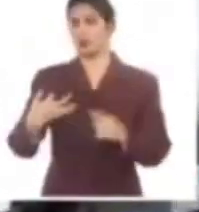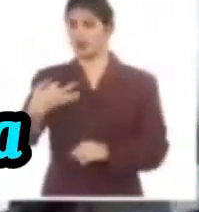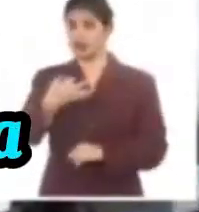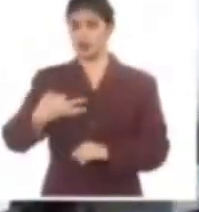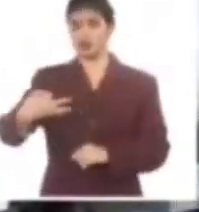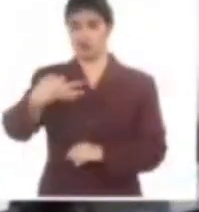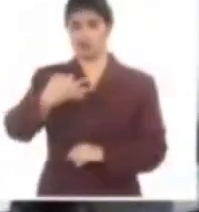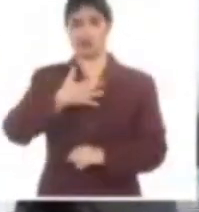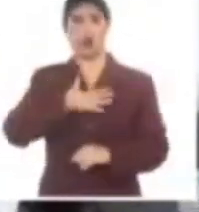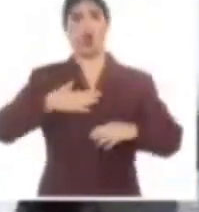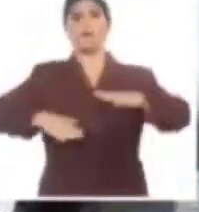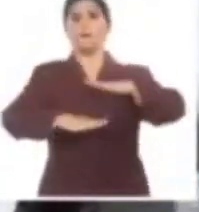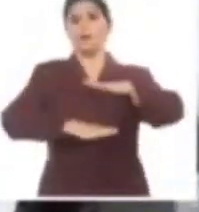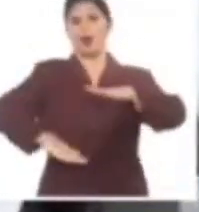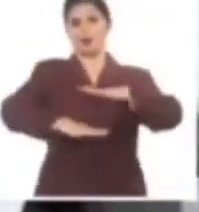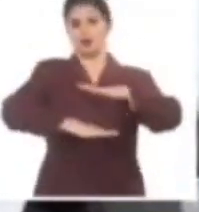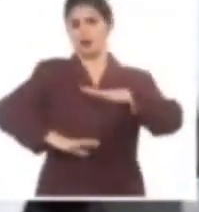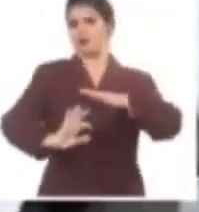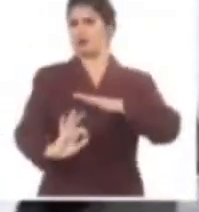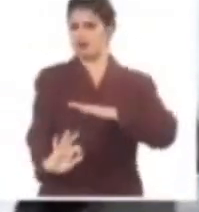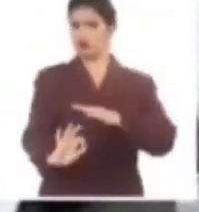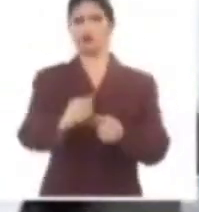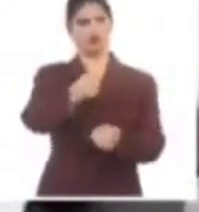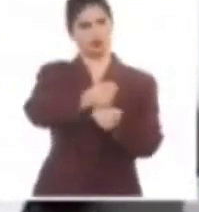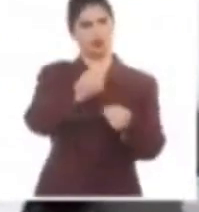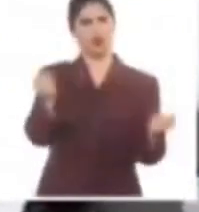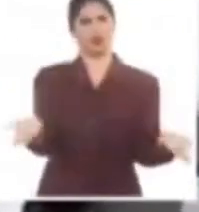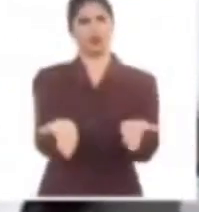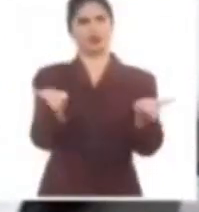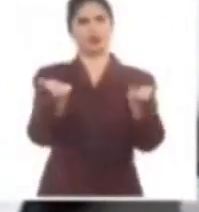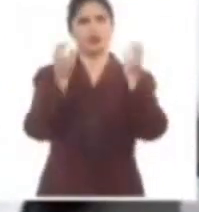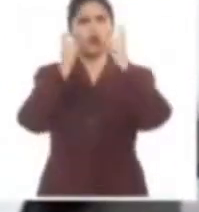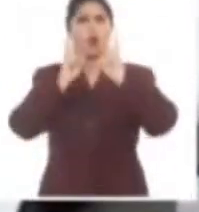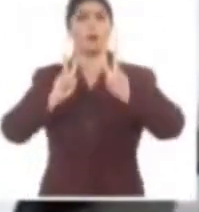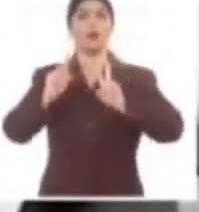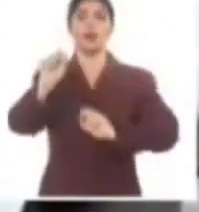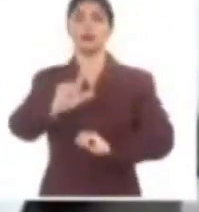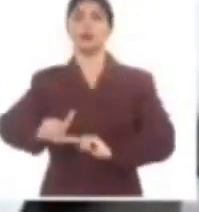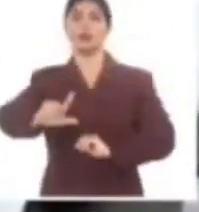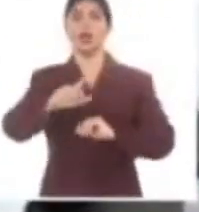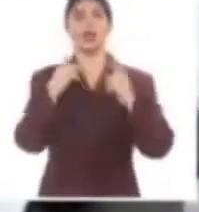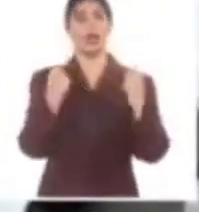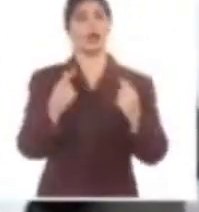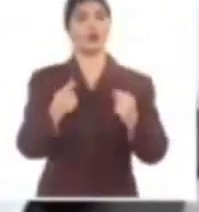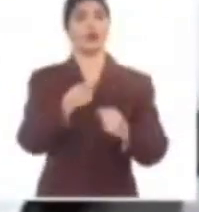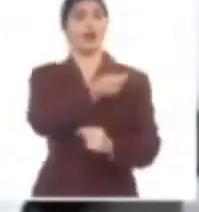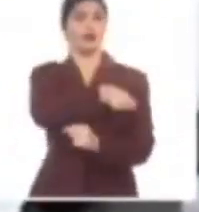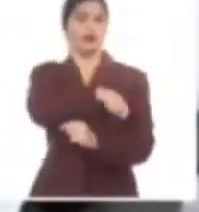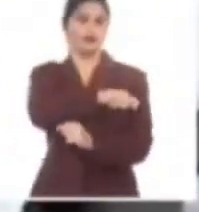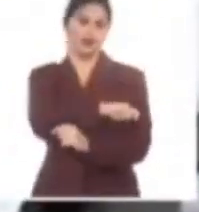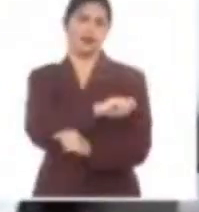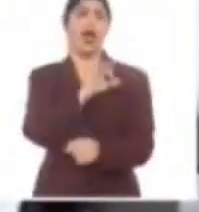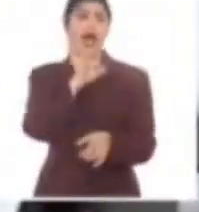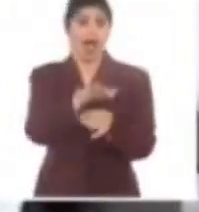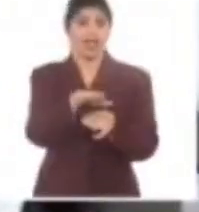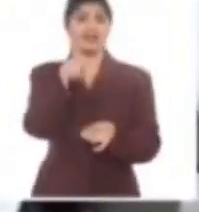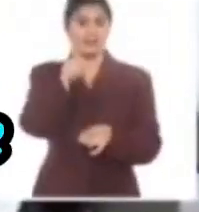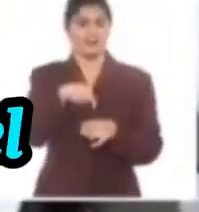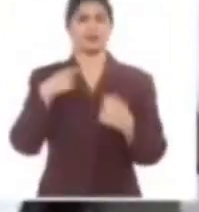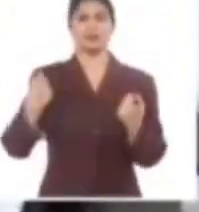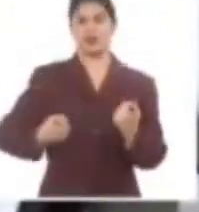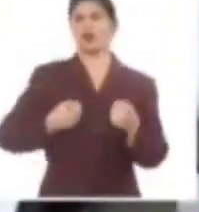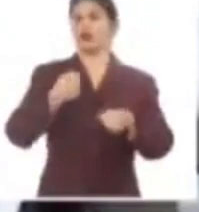es la célula viva donde se desarrolla la vida social y económica de la población. Incluso cuál es el papel